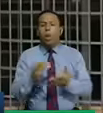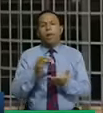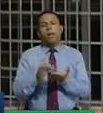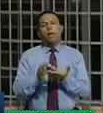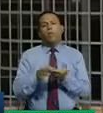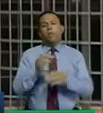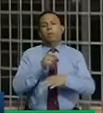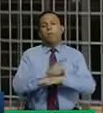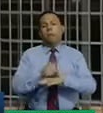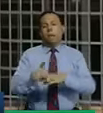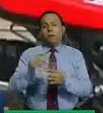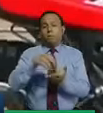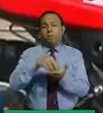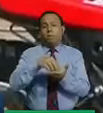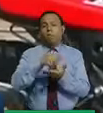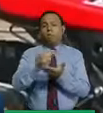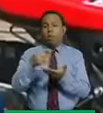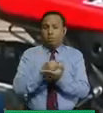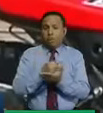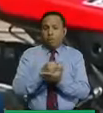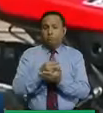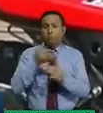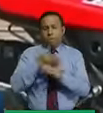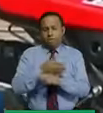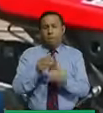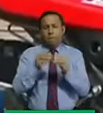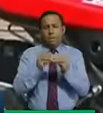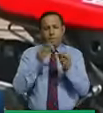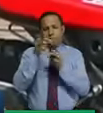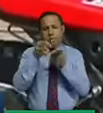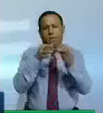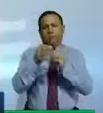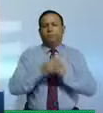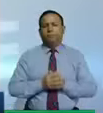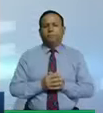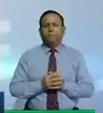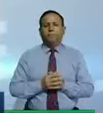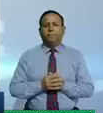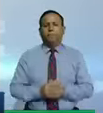Guayas. Esto y mucho más enseguida.